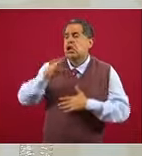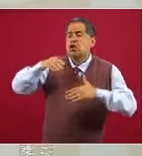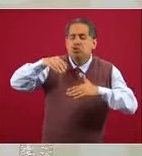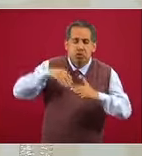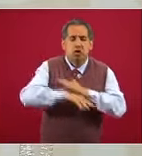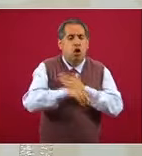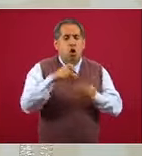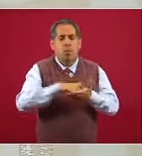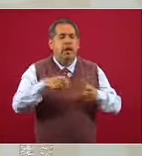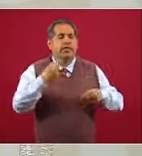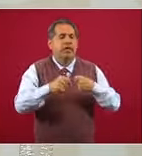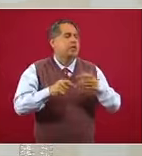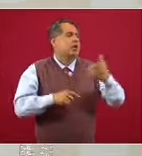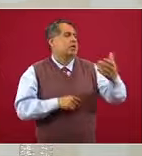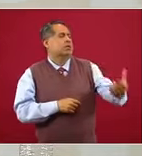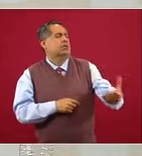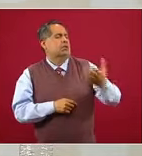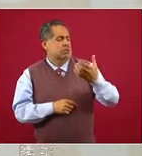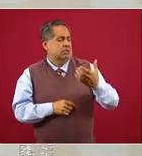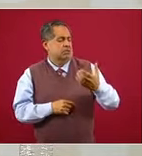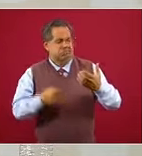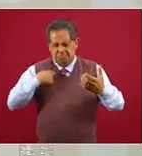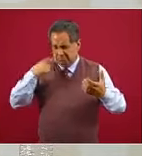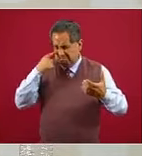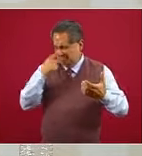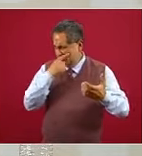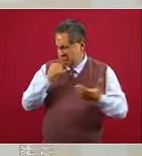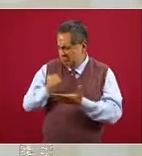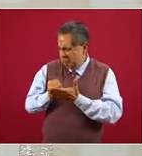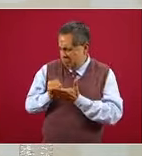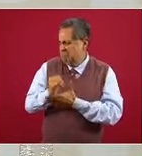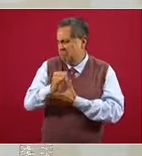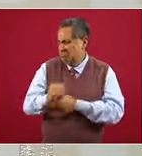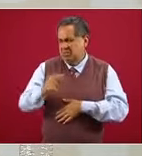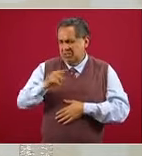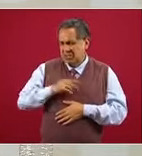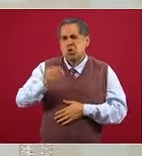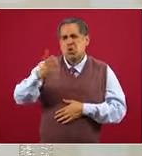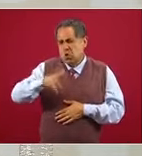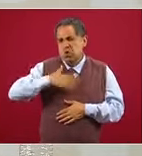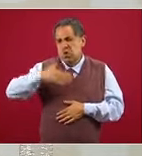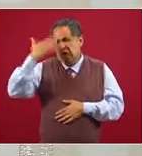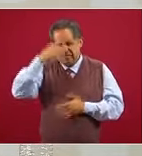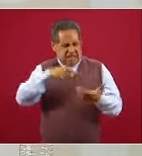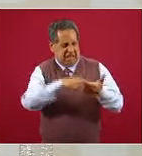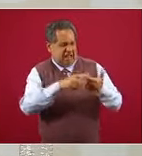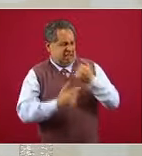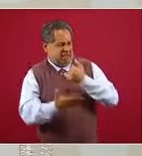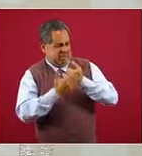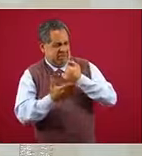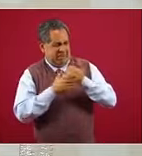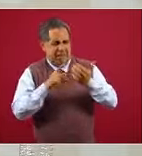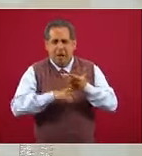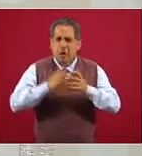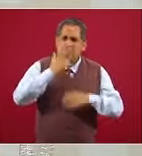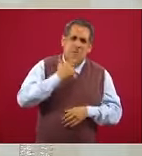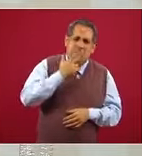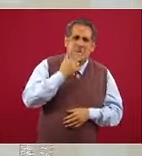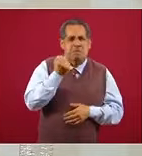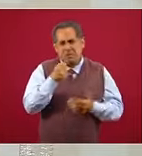lugar de compra y tomo la decisión de consumir un producto a pesar de que diga alto